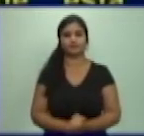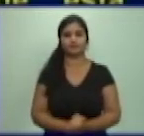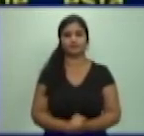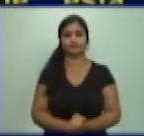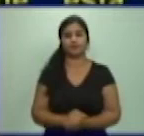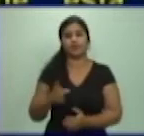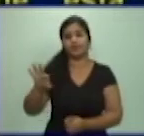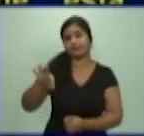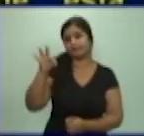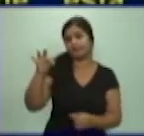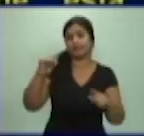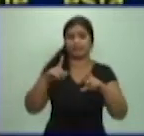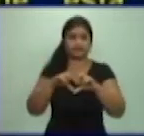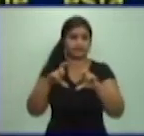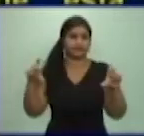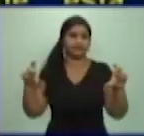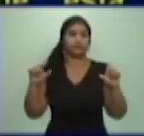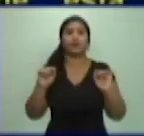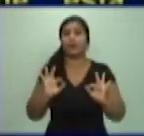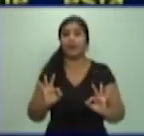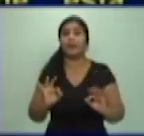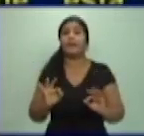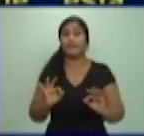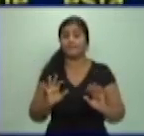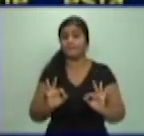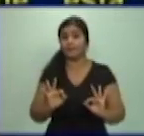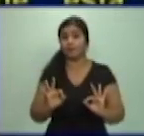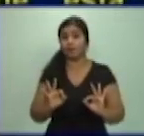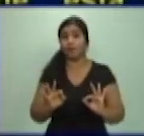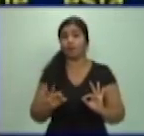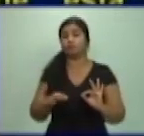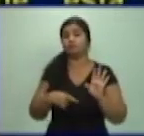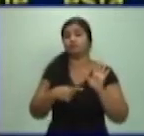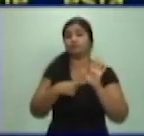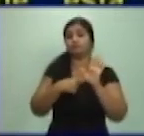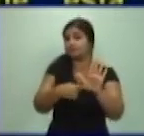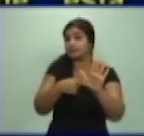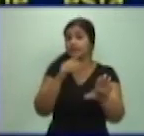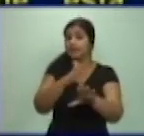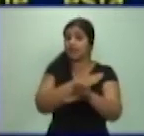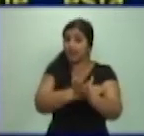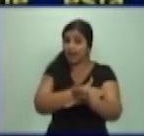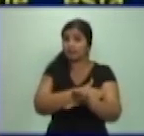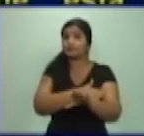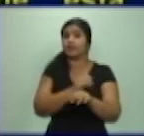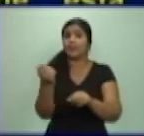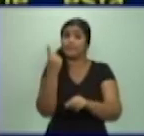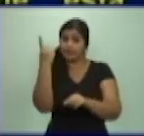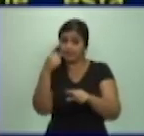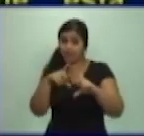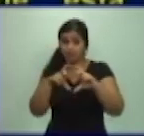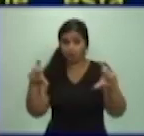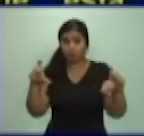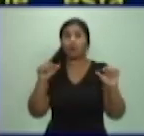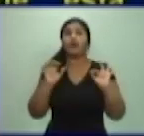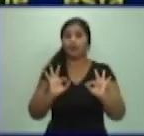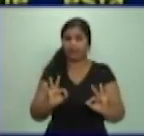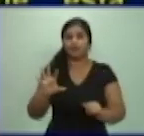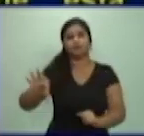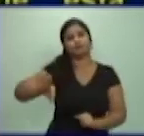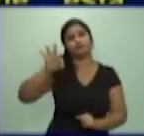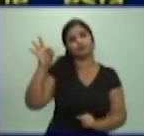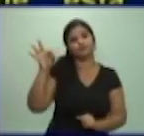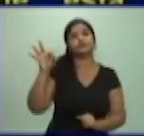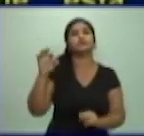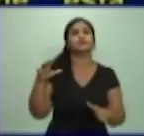Extraiga del texto inicial, ese que les presenté al inicio de la prueba, no es el del dictado ni de la redacción, un